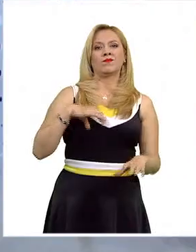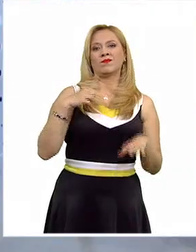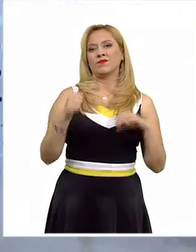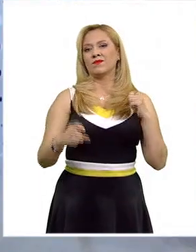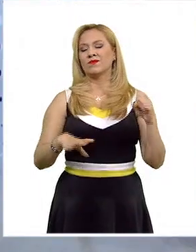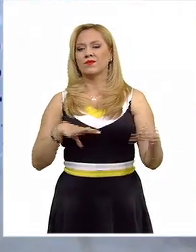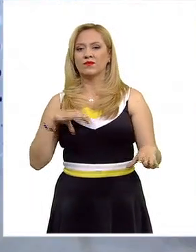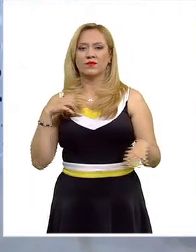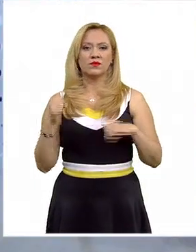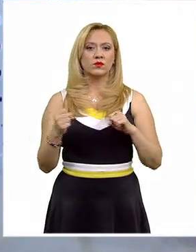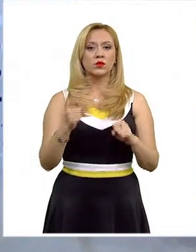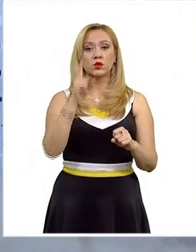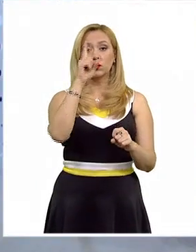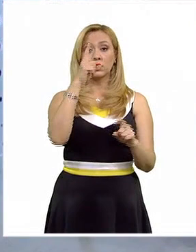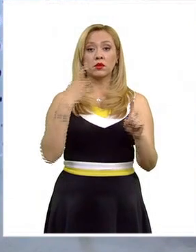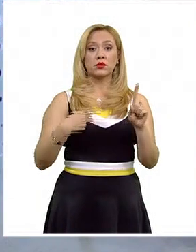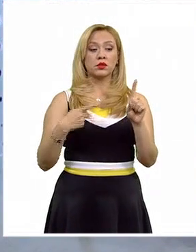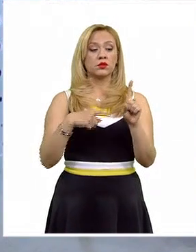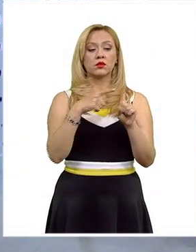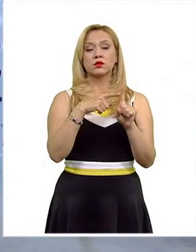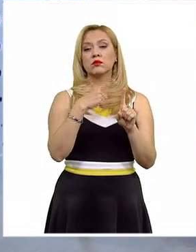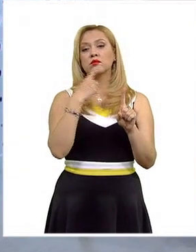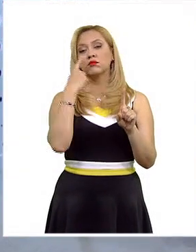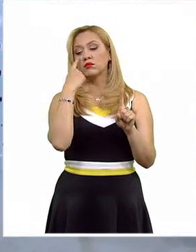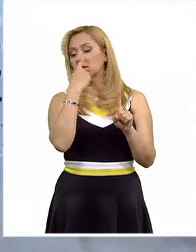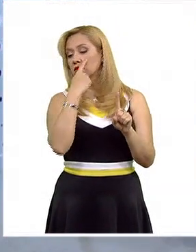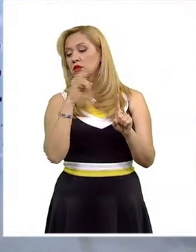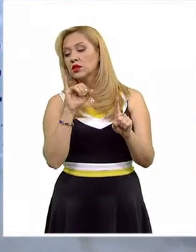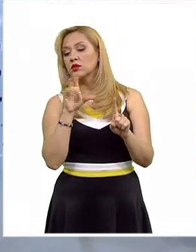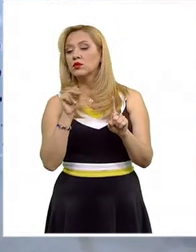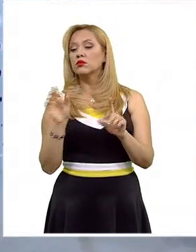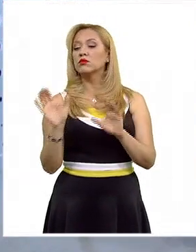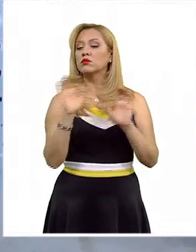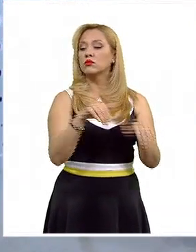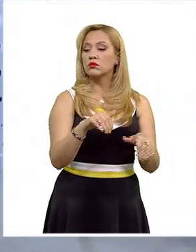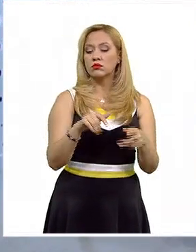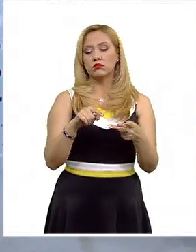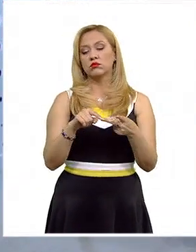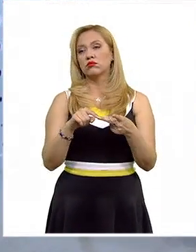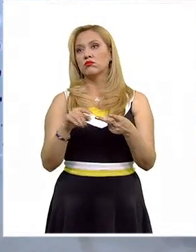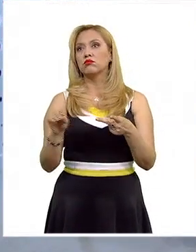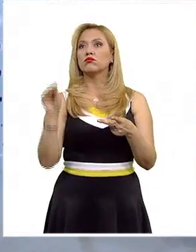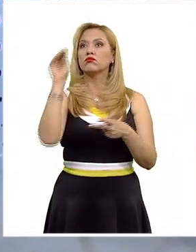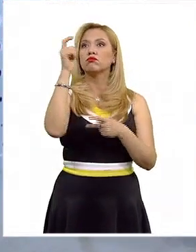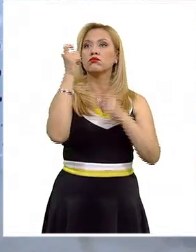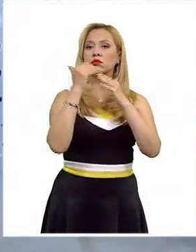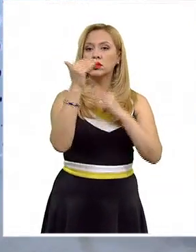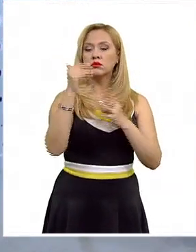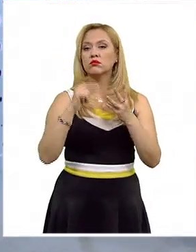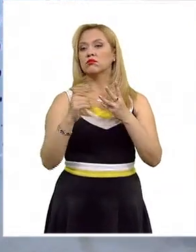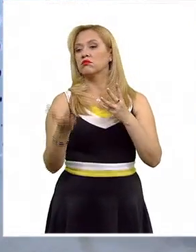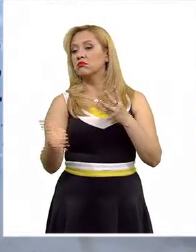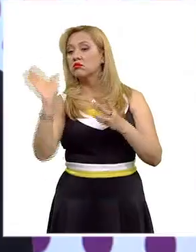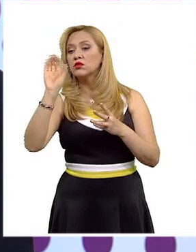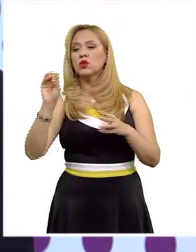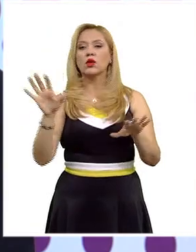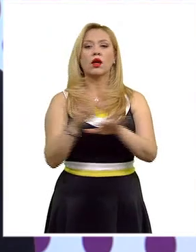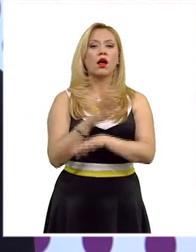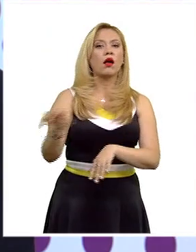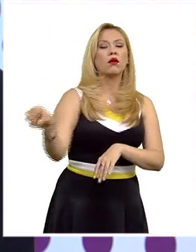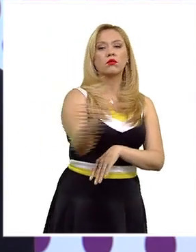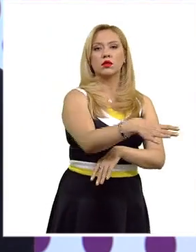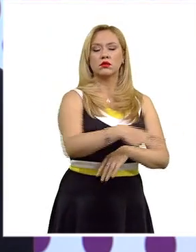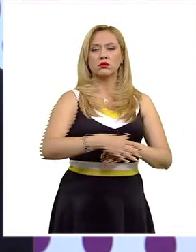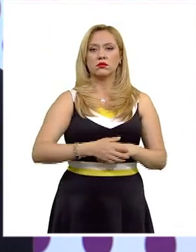decir? Que una sola persona puede decidir si se contrata, si se promueve, si se despide, si se mueve de área a otra persona, ¿no?